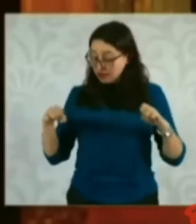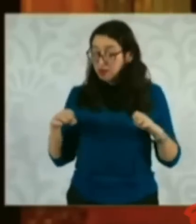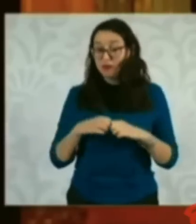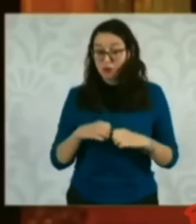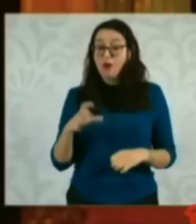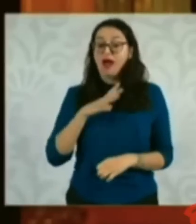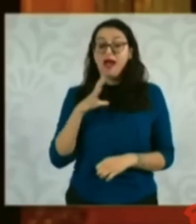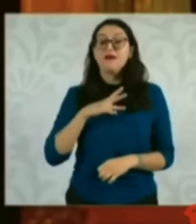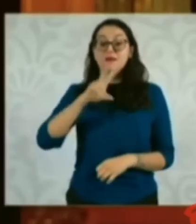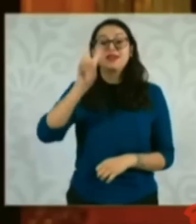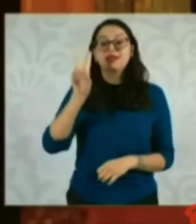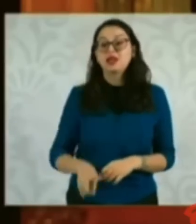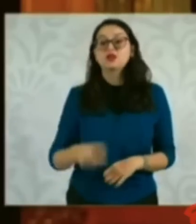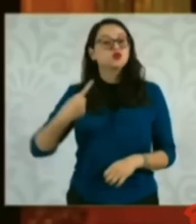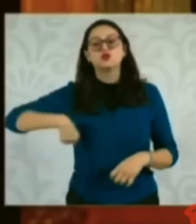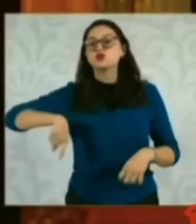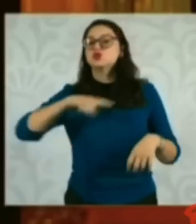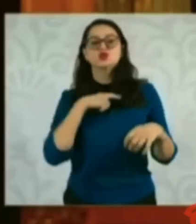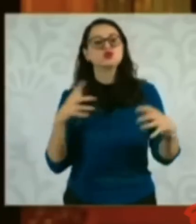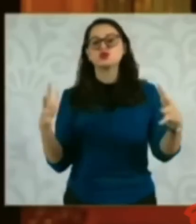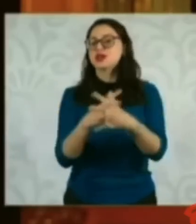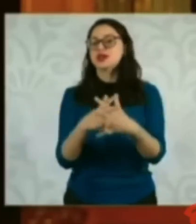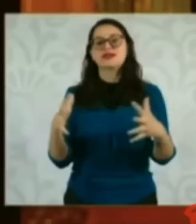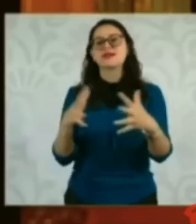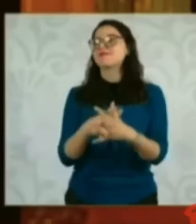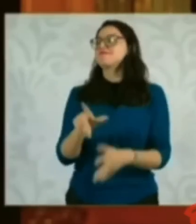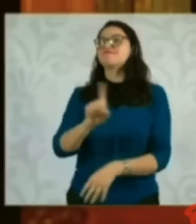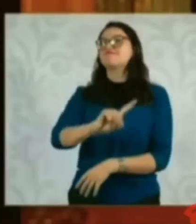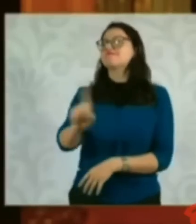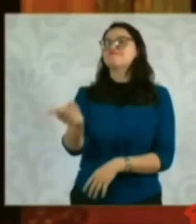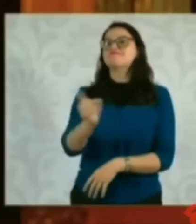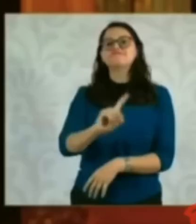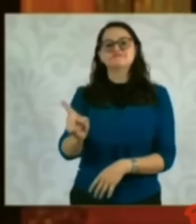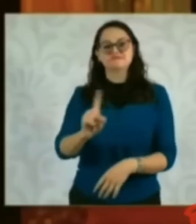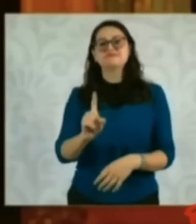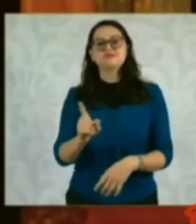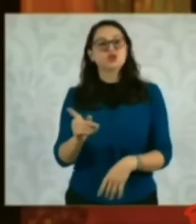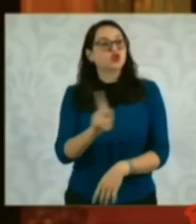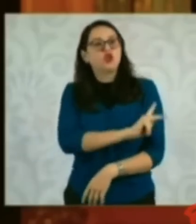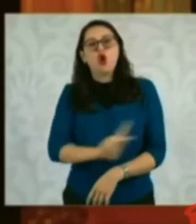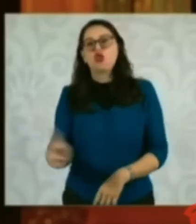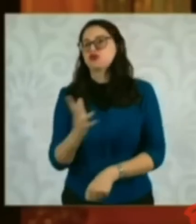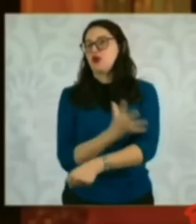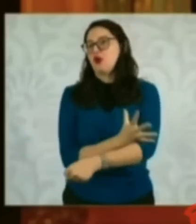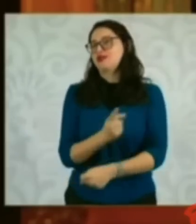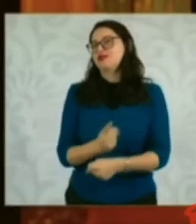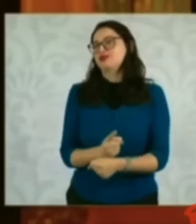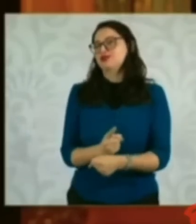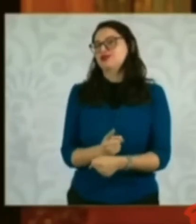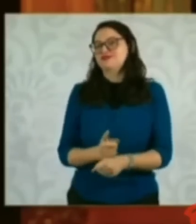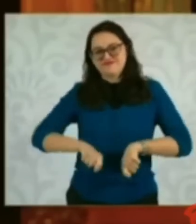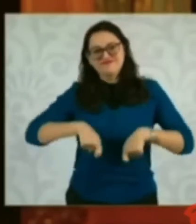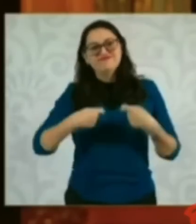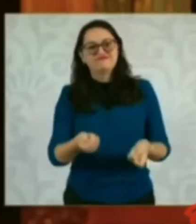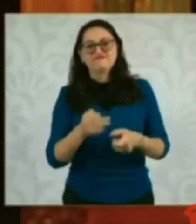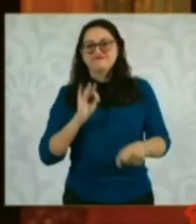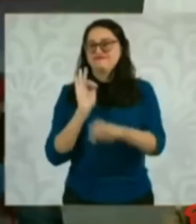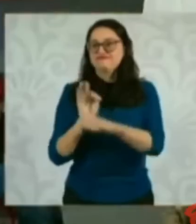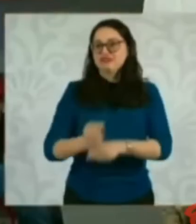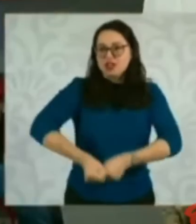la certeza de que tenemos un equipo honesto al frente de la política de